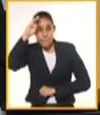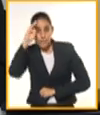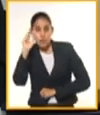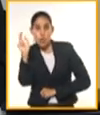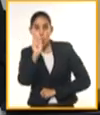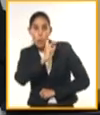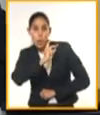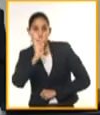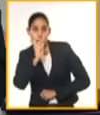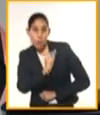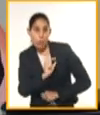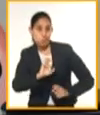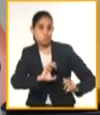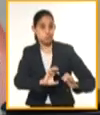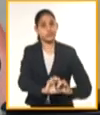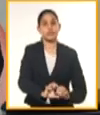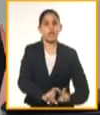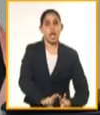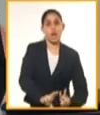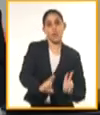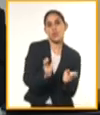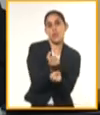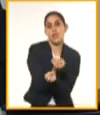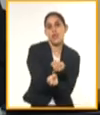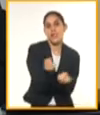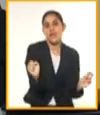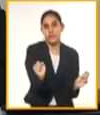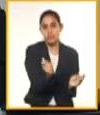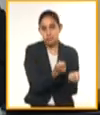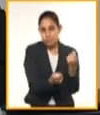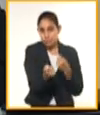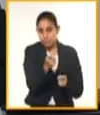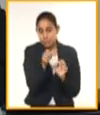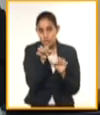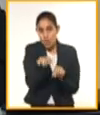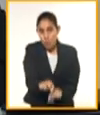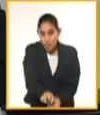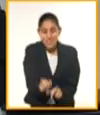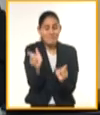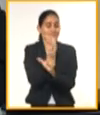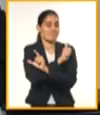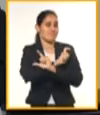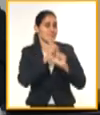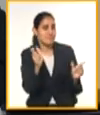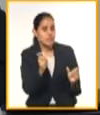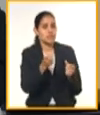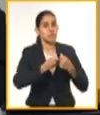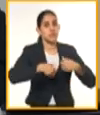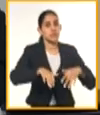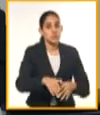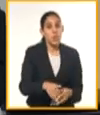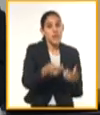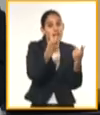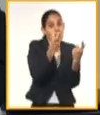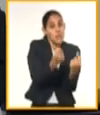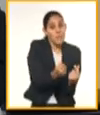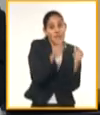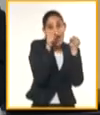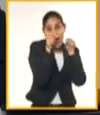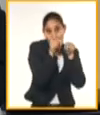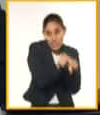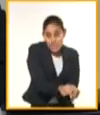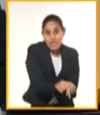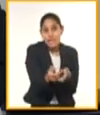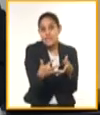tienen un tratado de libre comercio y por lo tanto impactará hacia la economía de los ciudadanos comunes estadounidenses